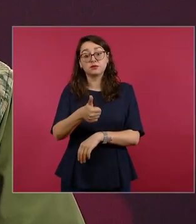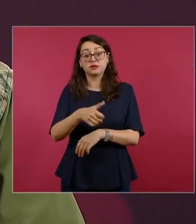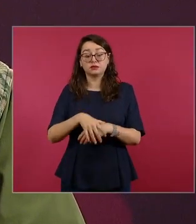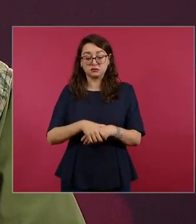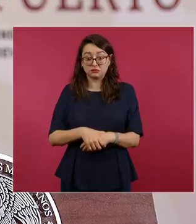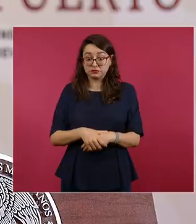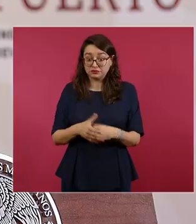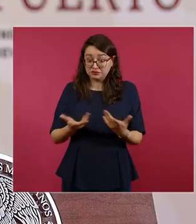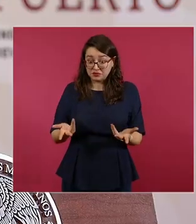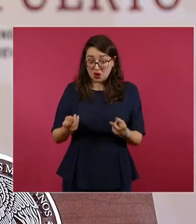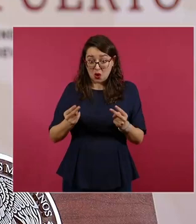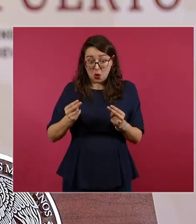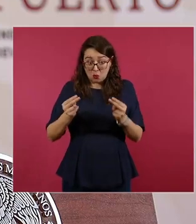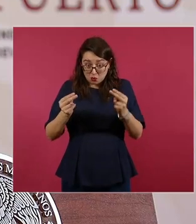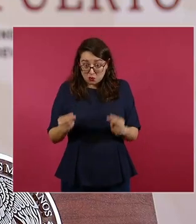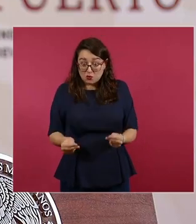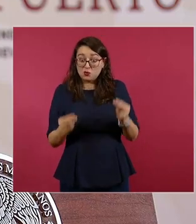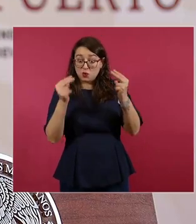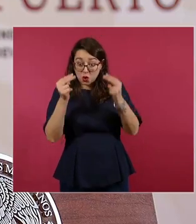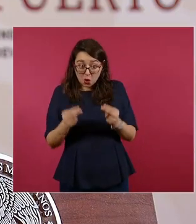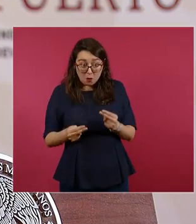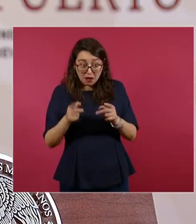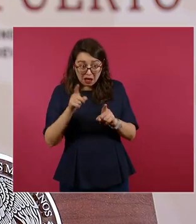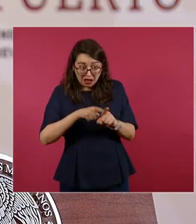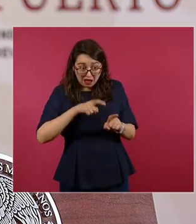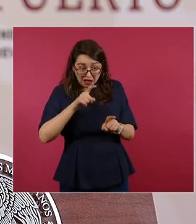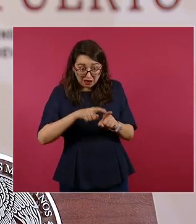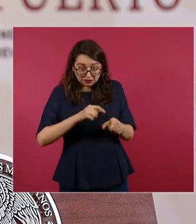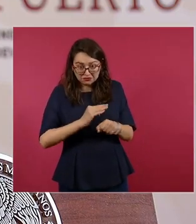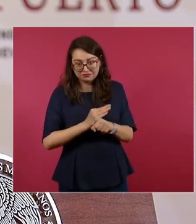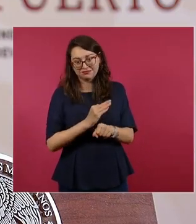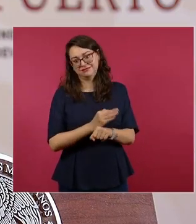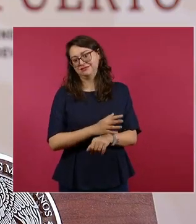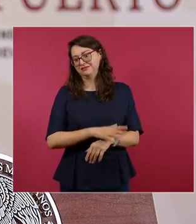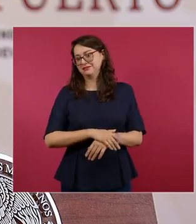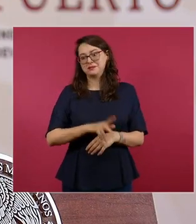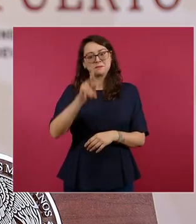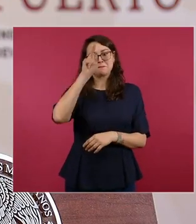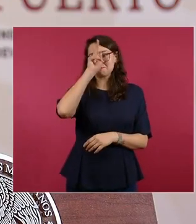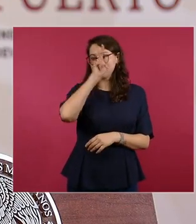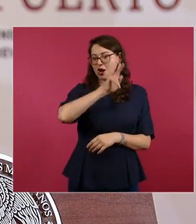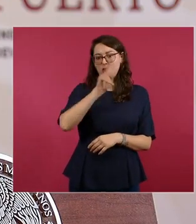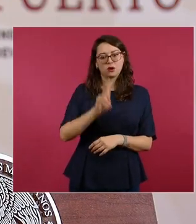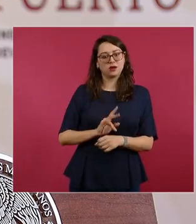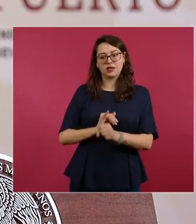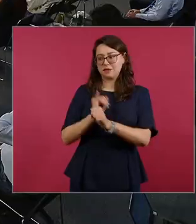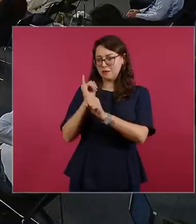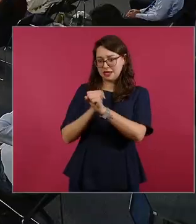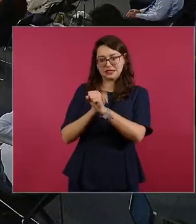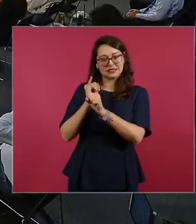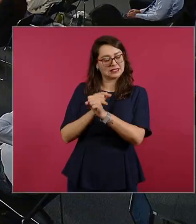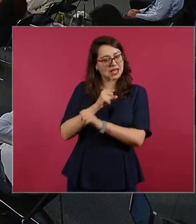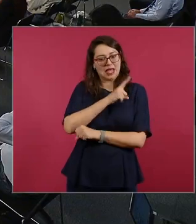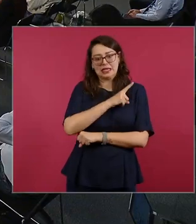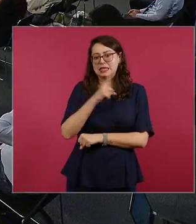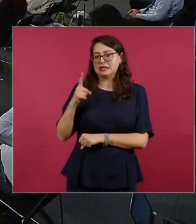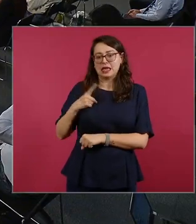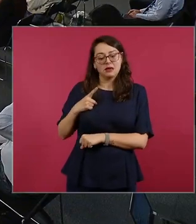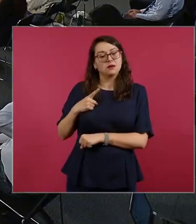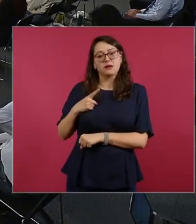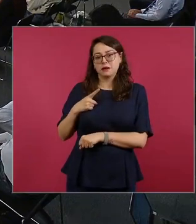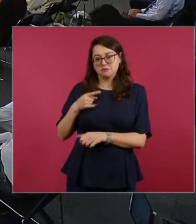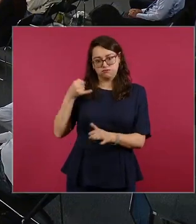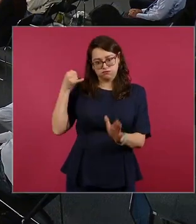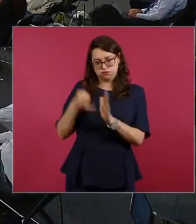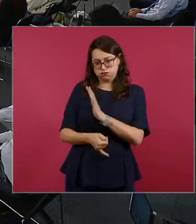de de novatada como está en la cita bueno será parte de la investigación que se está llevando